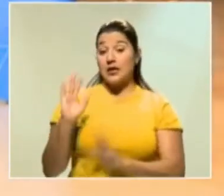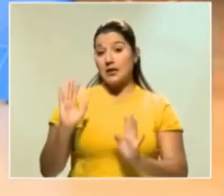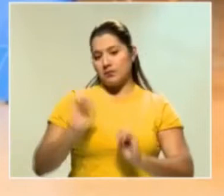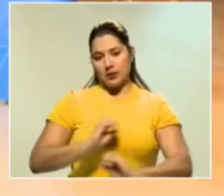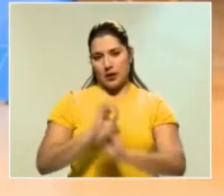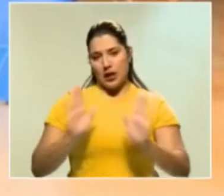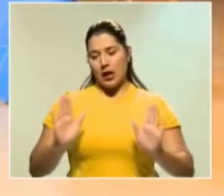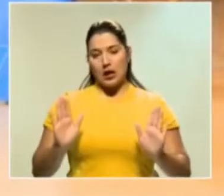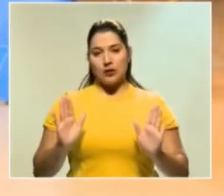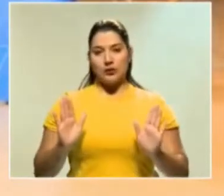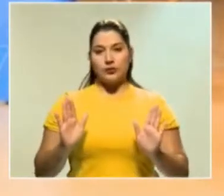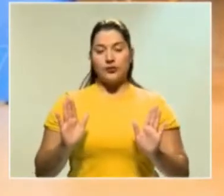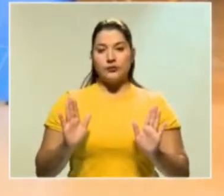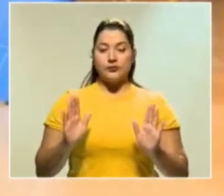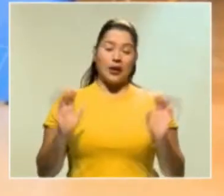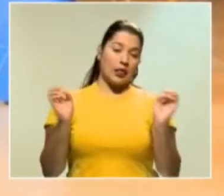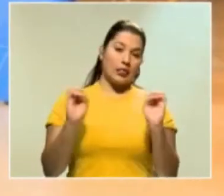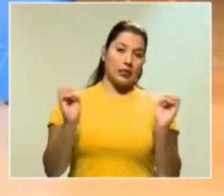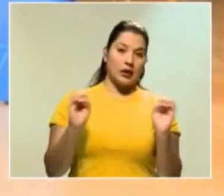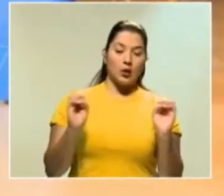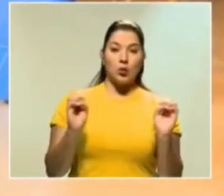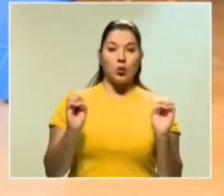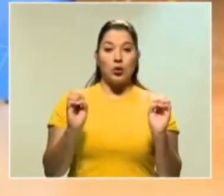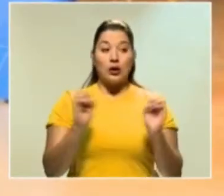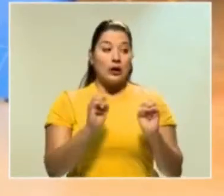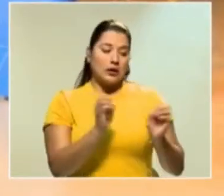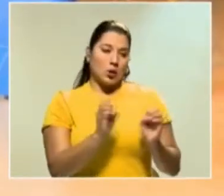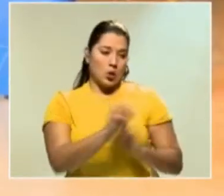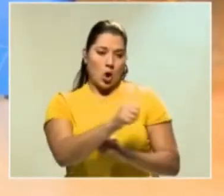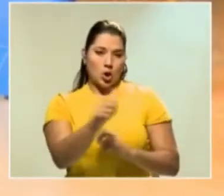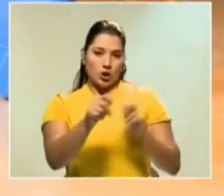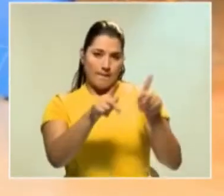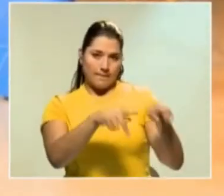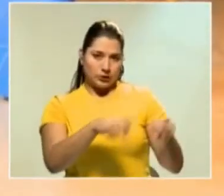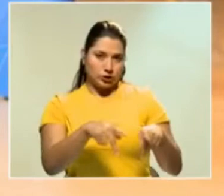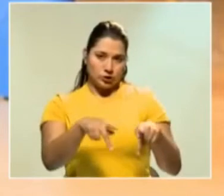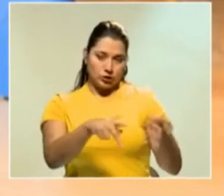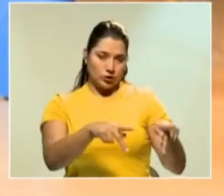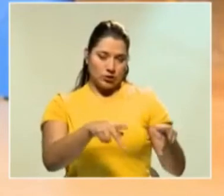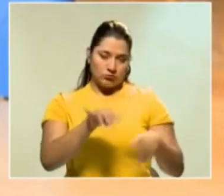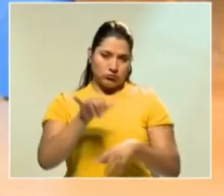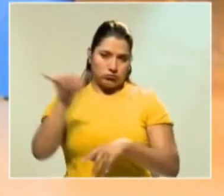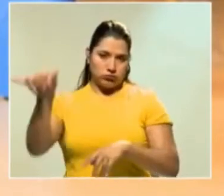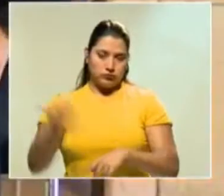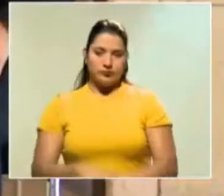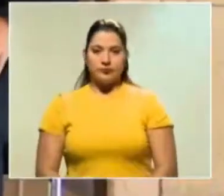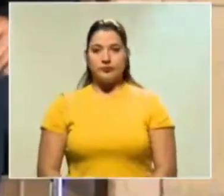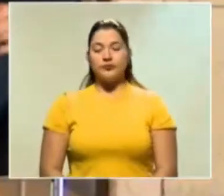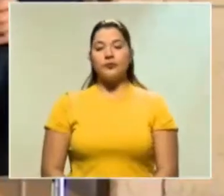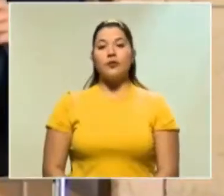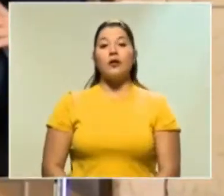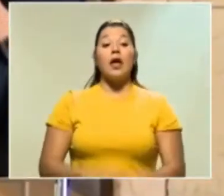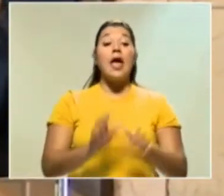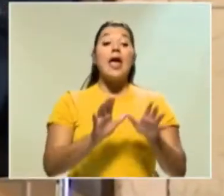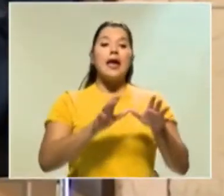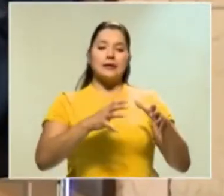por supuesto que entonces ninguna de las partes de los jerarcas que estaban pensando van a asistir. La delegación